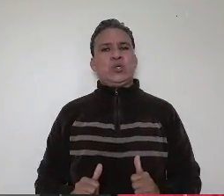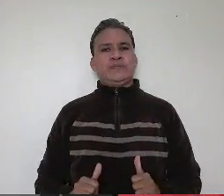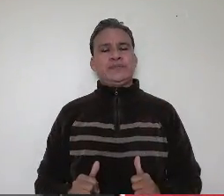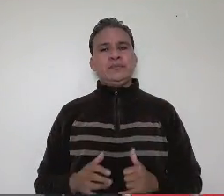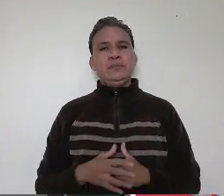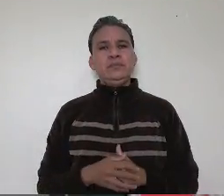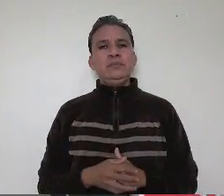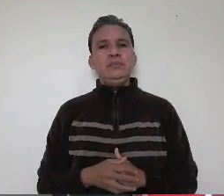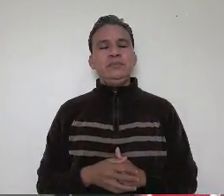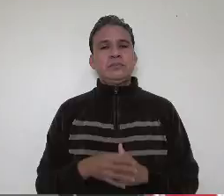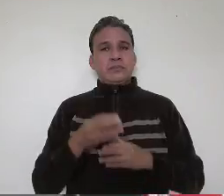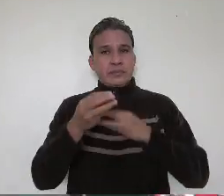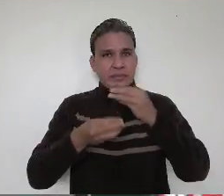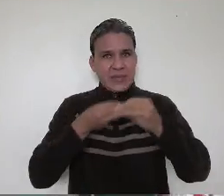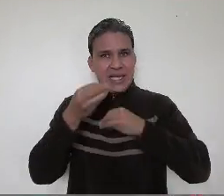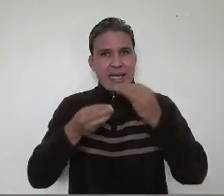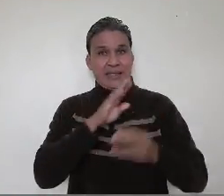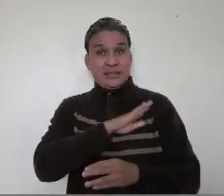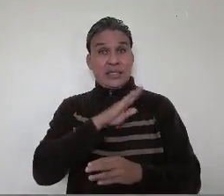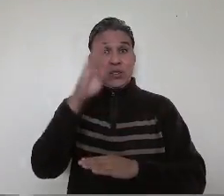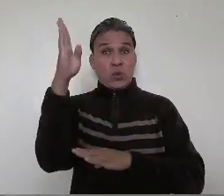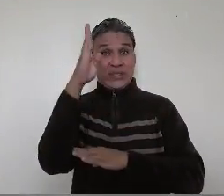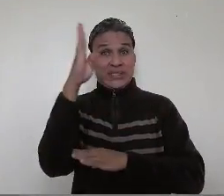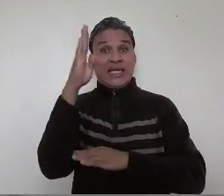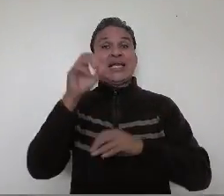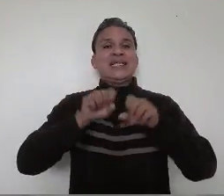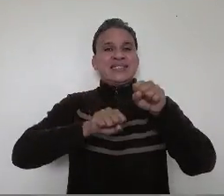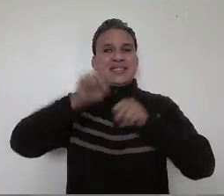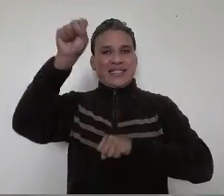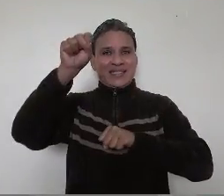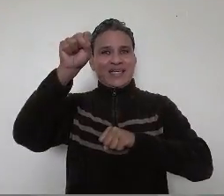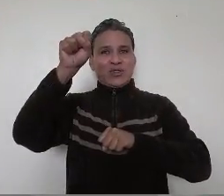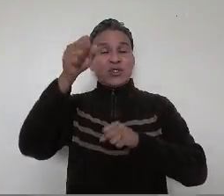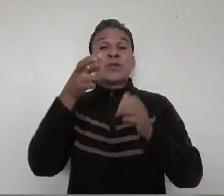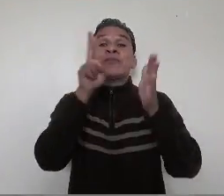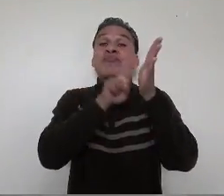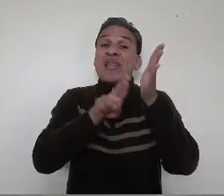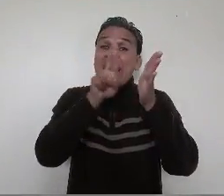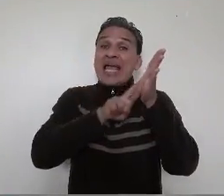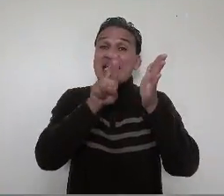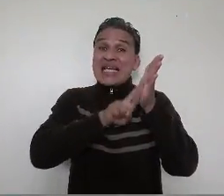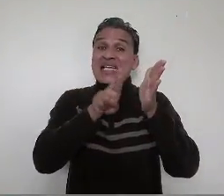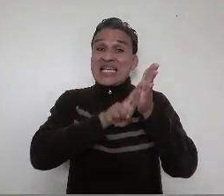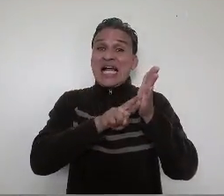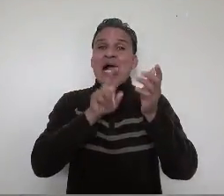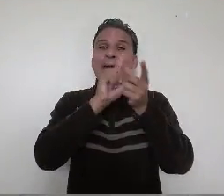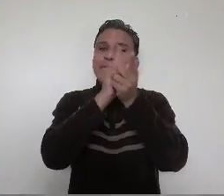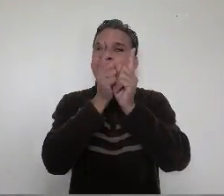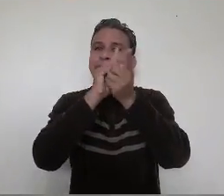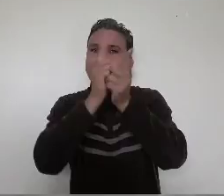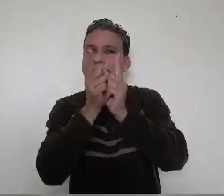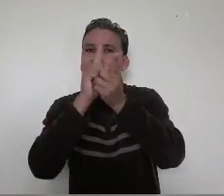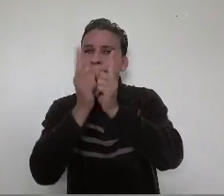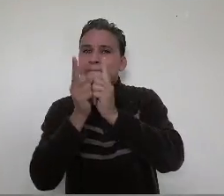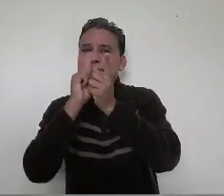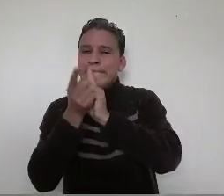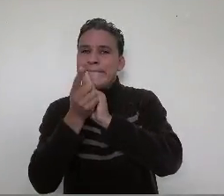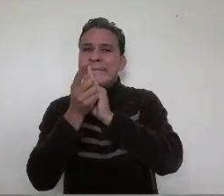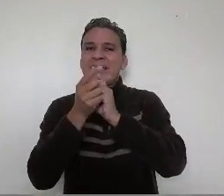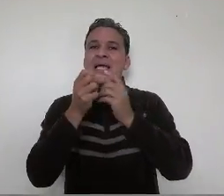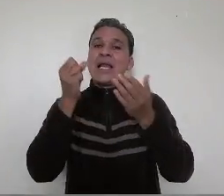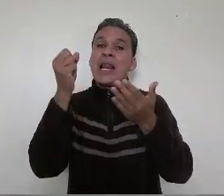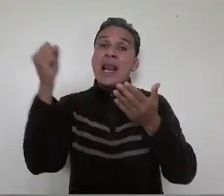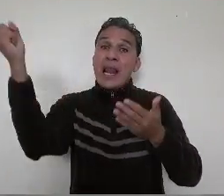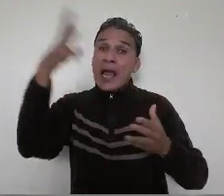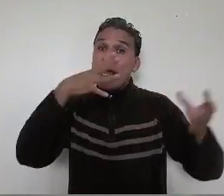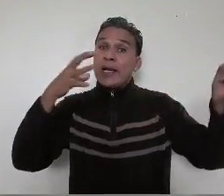Haz que nuestra iglesia de San Cristóbal se renueve constantemente a la luz del Evangelio y encuentre siempre